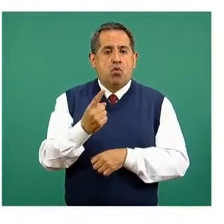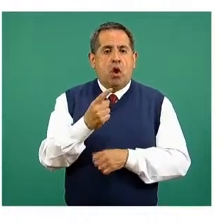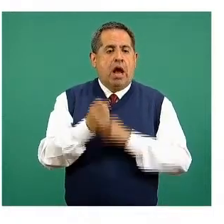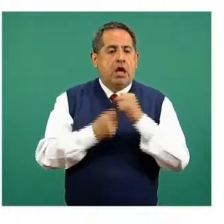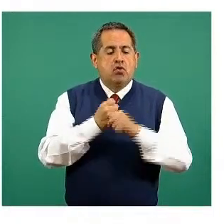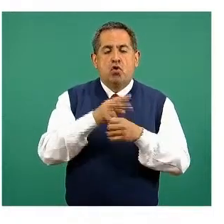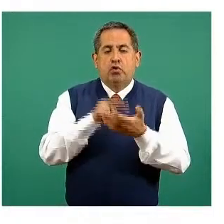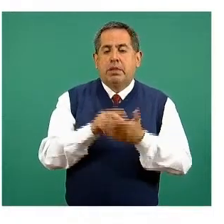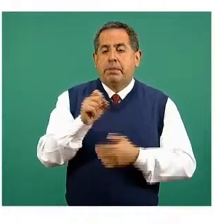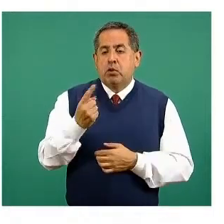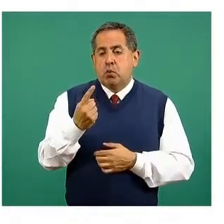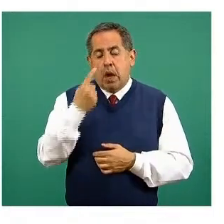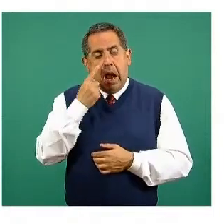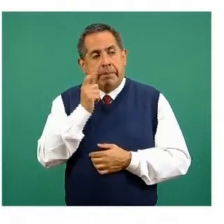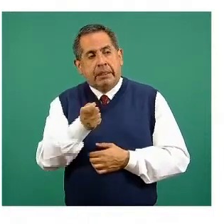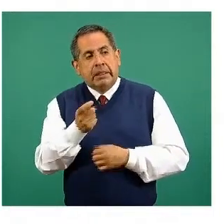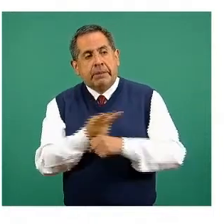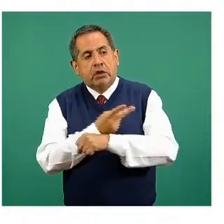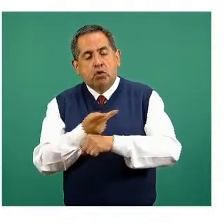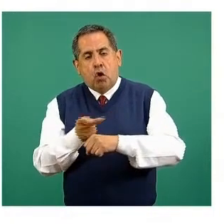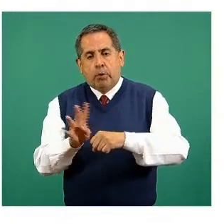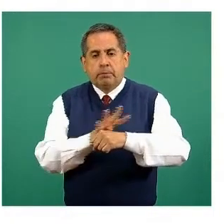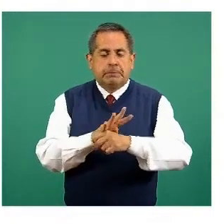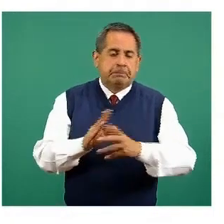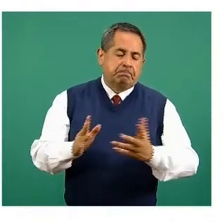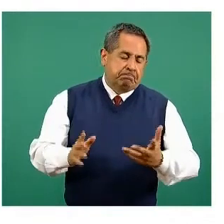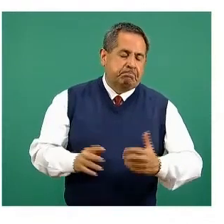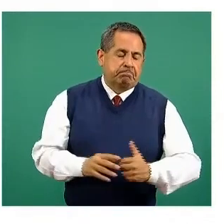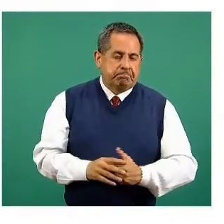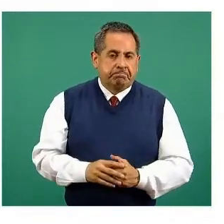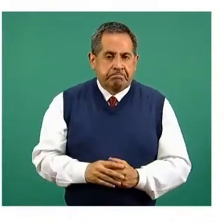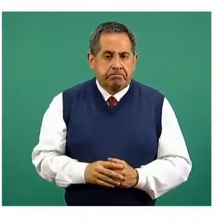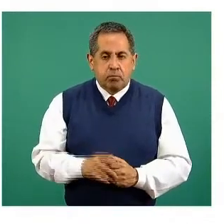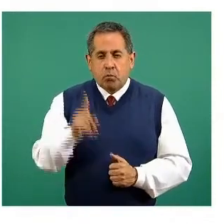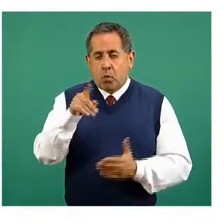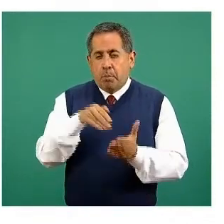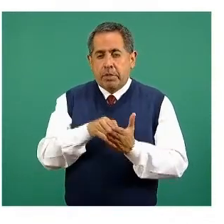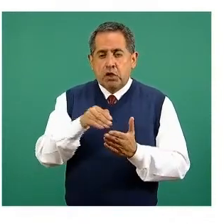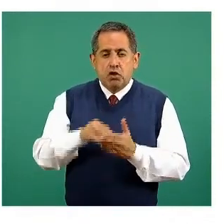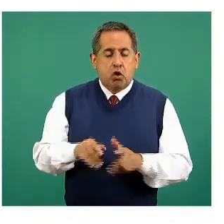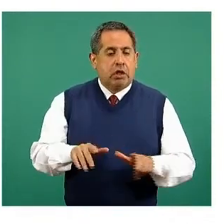en función del comportamiento. Entonces, son